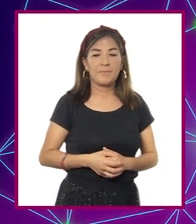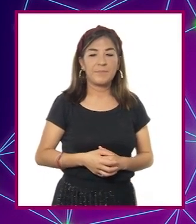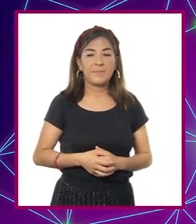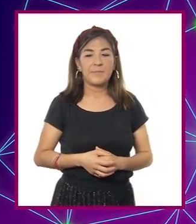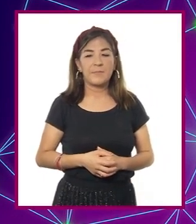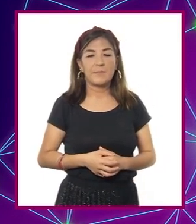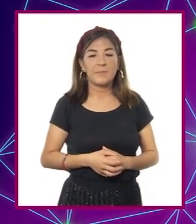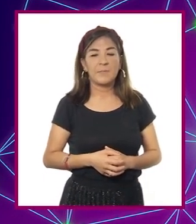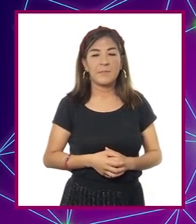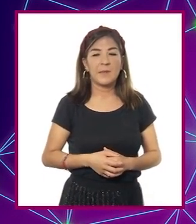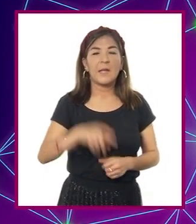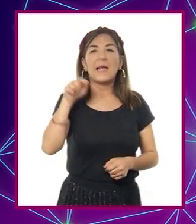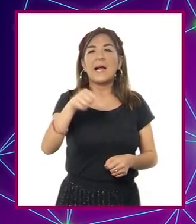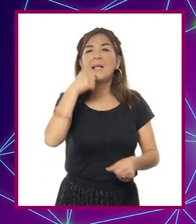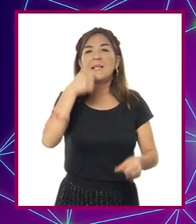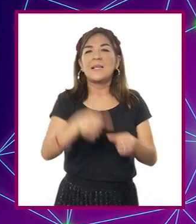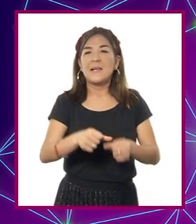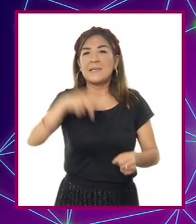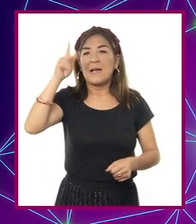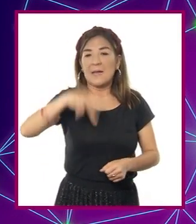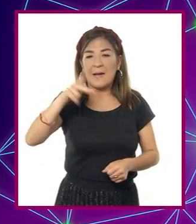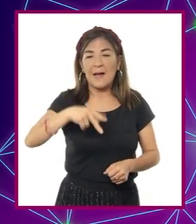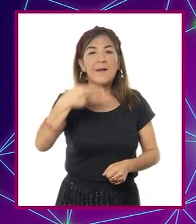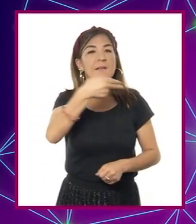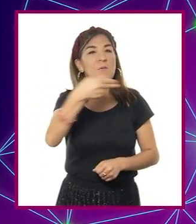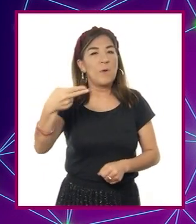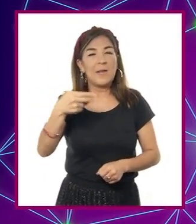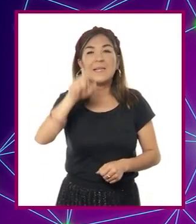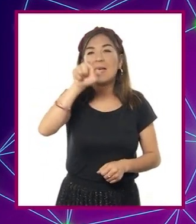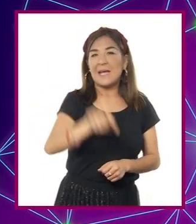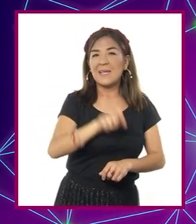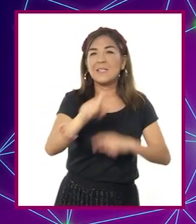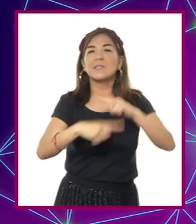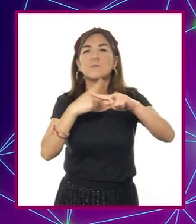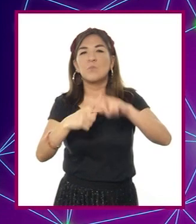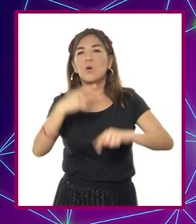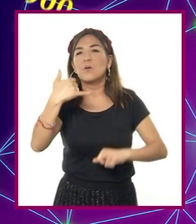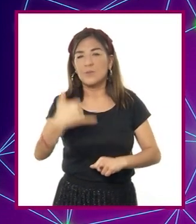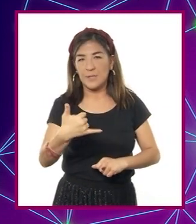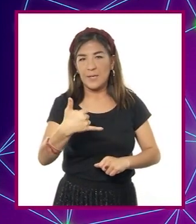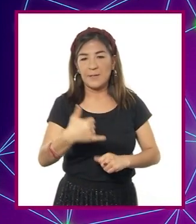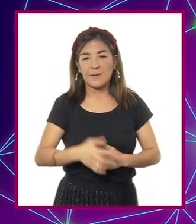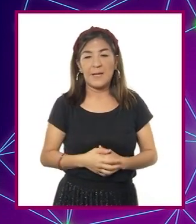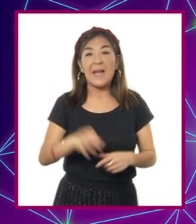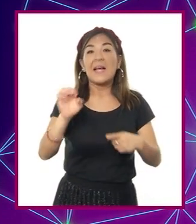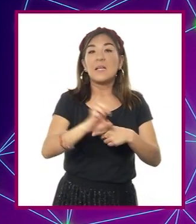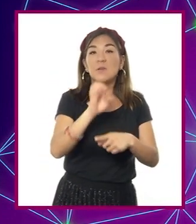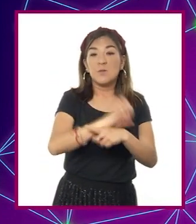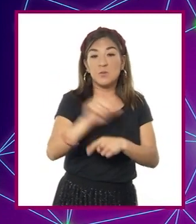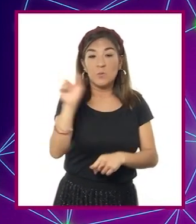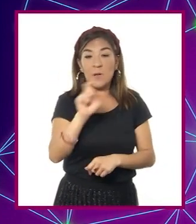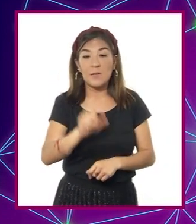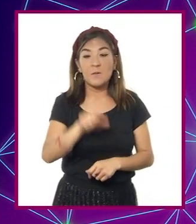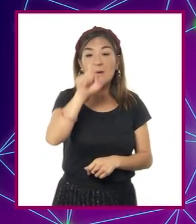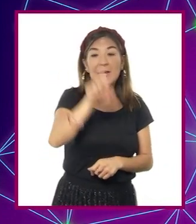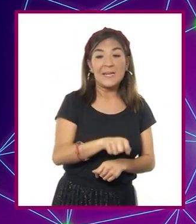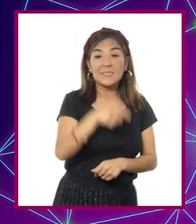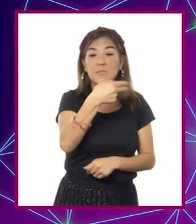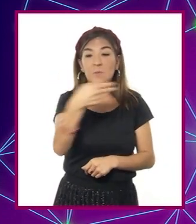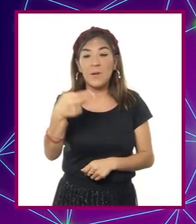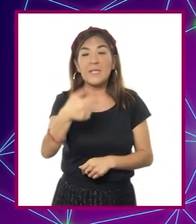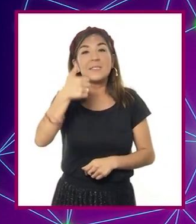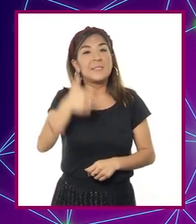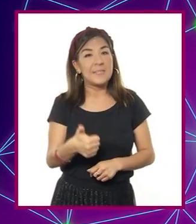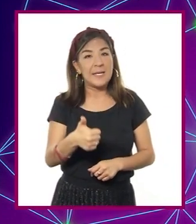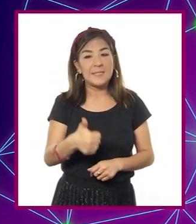es K, es igual a X por Y. Entonces, cuando X es igual a